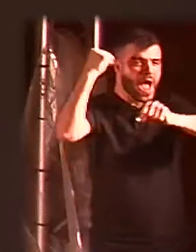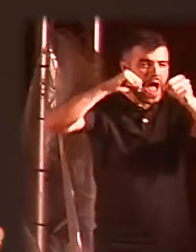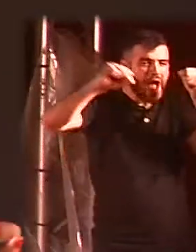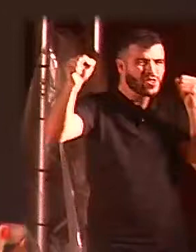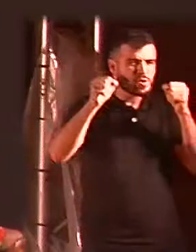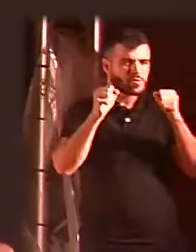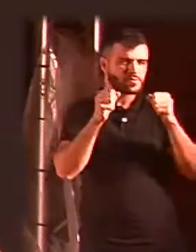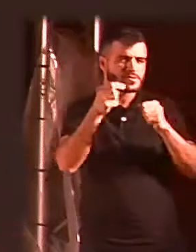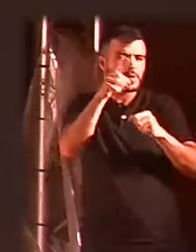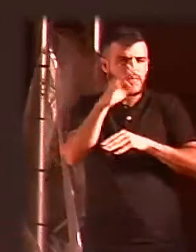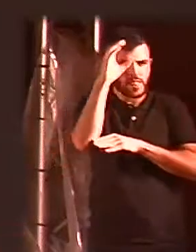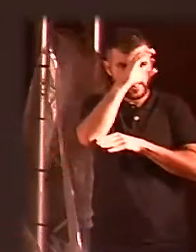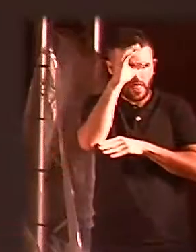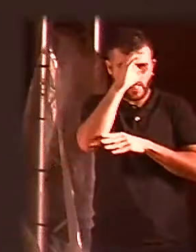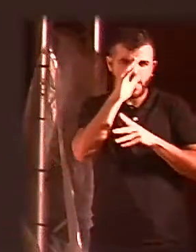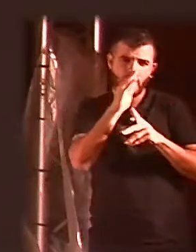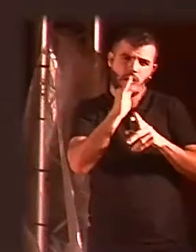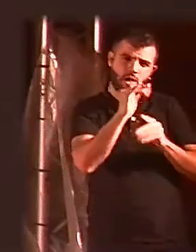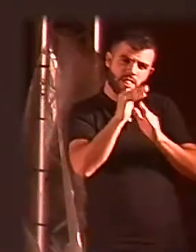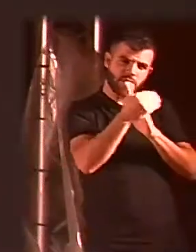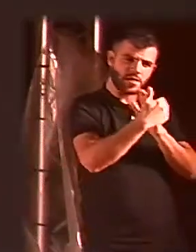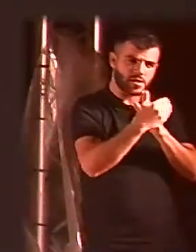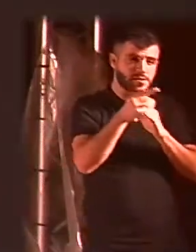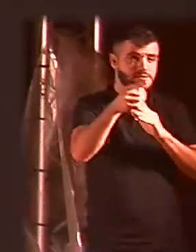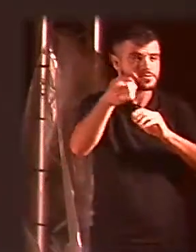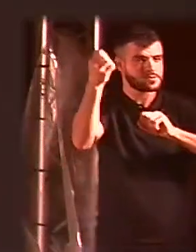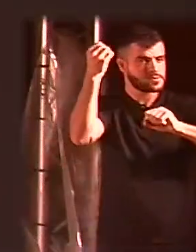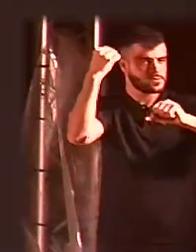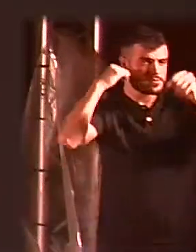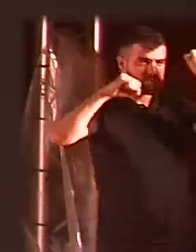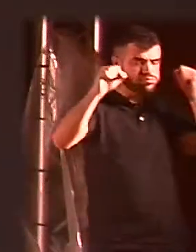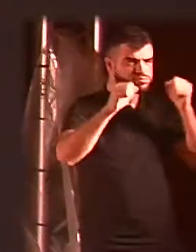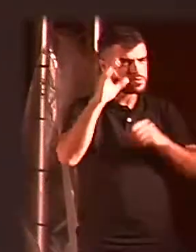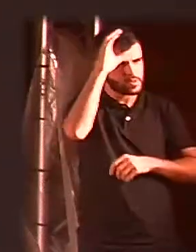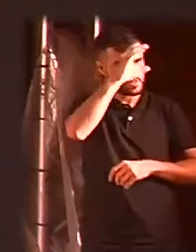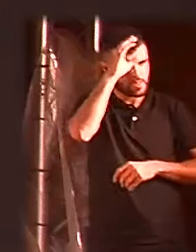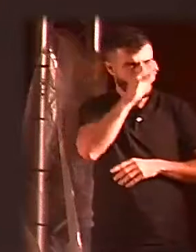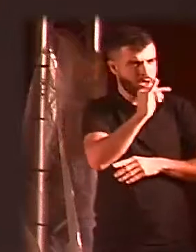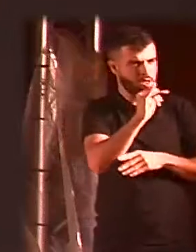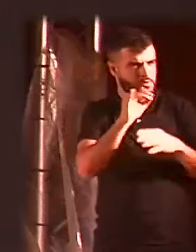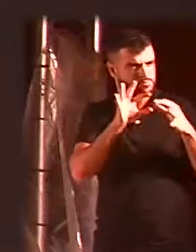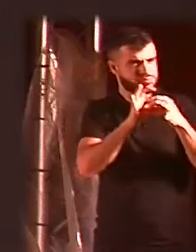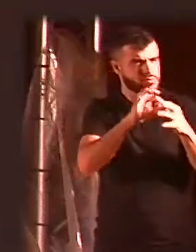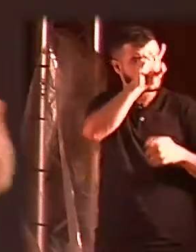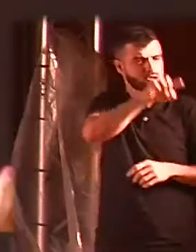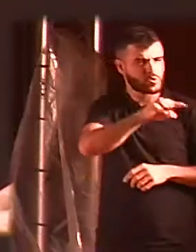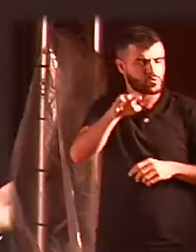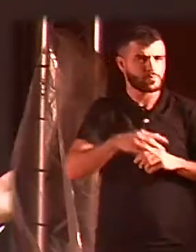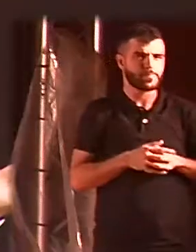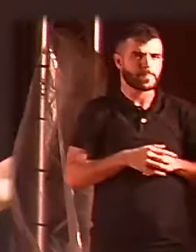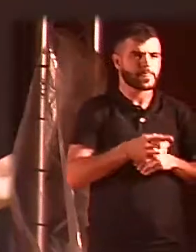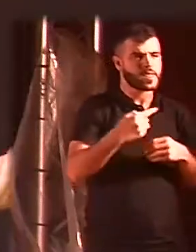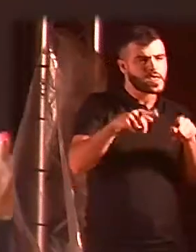Os preguntaréis, ¿hay ciencia detrás de este tipo de cosas o que estudien este tipo de cosas? ¿Que estudien cómo se